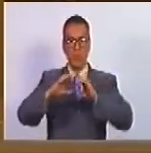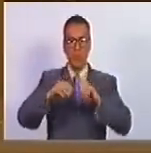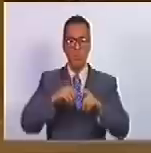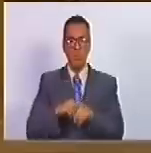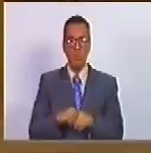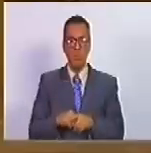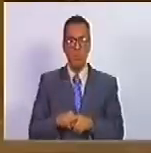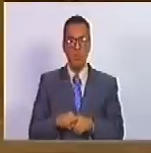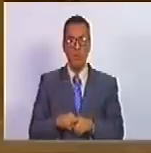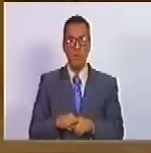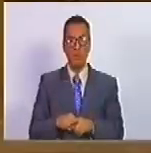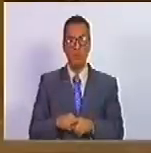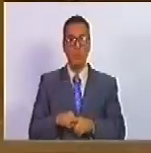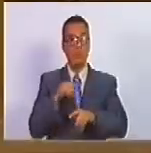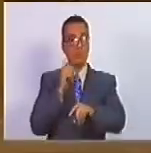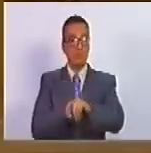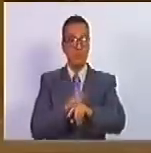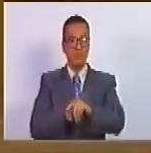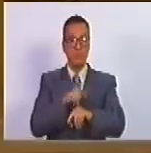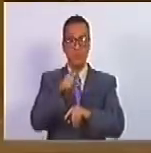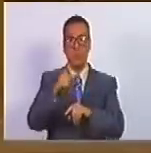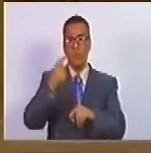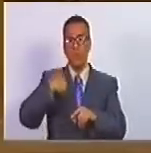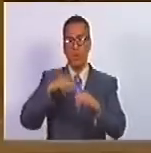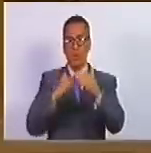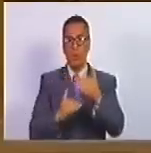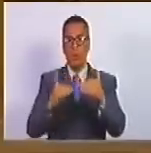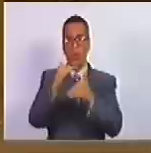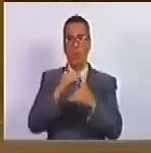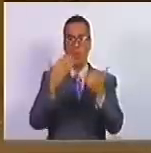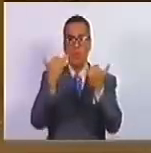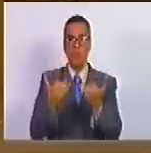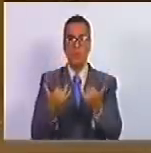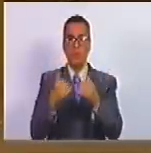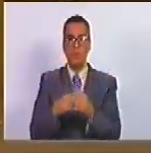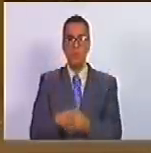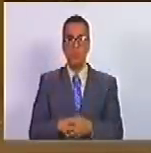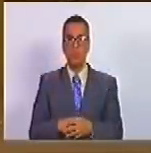que al momento hemos superado ya